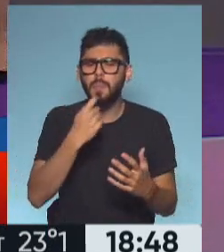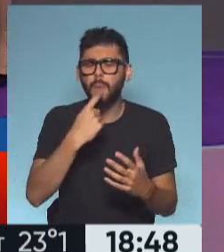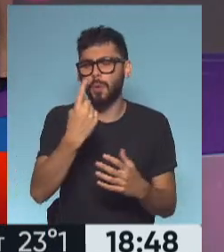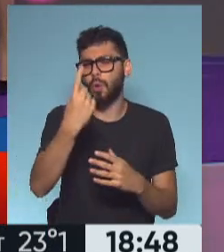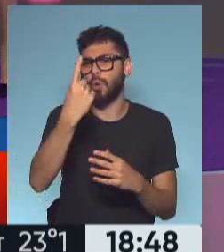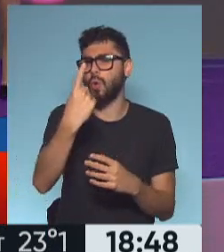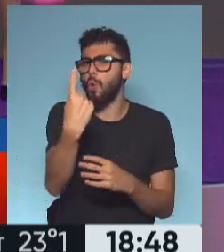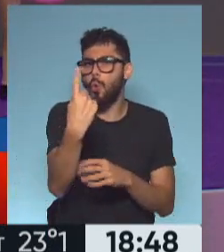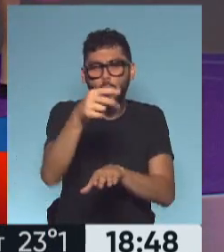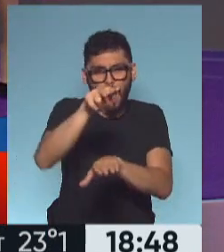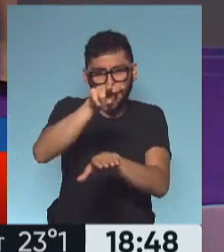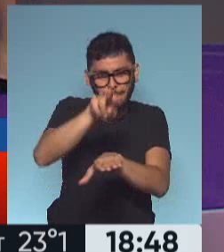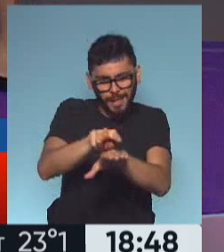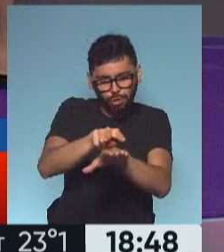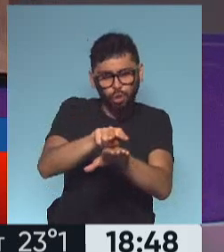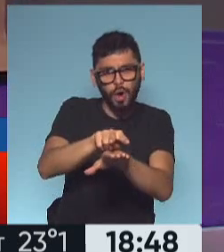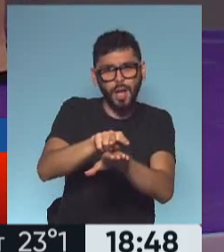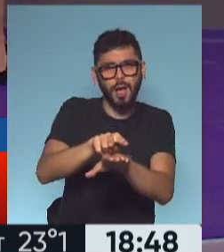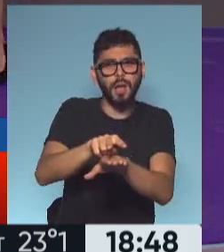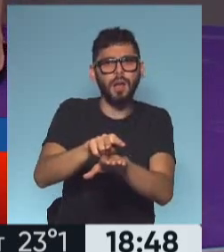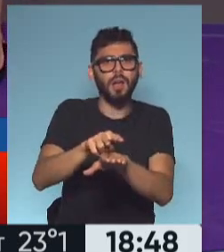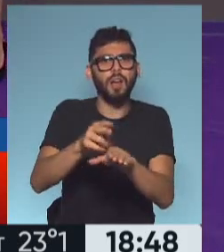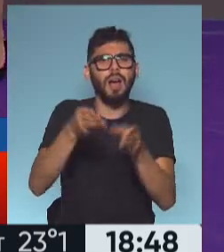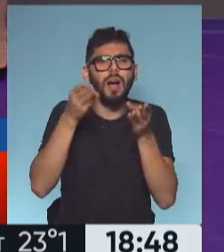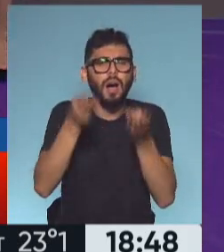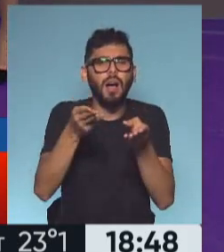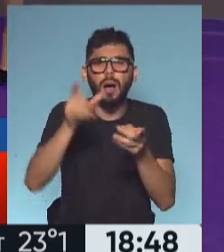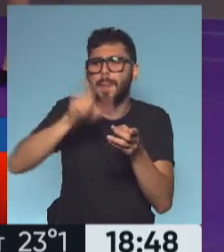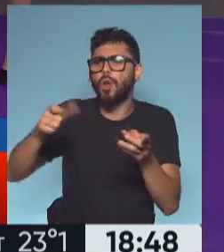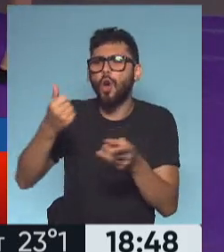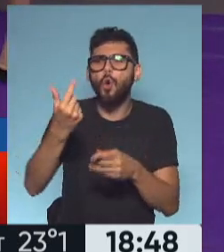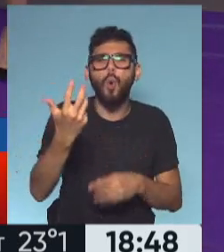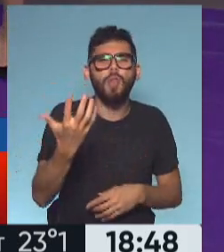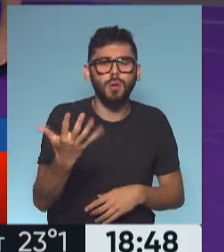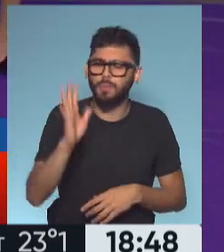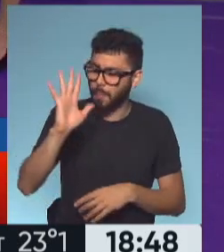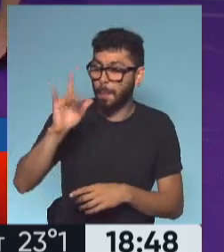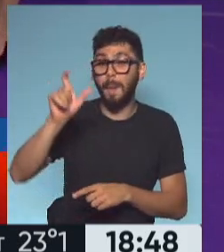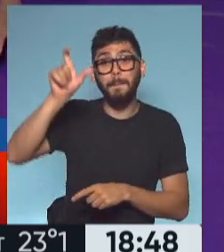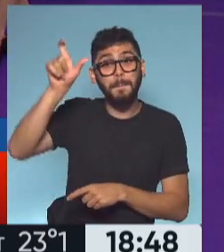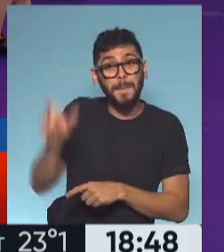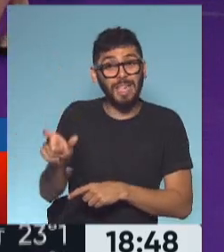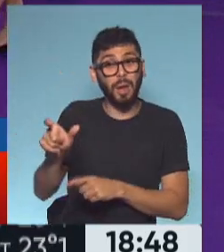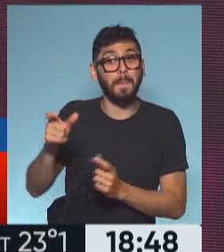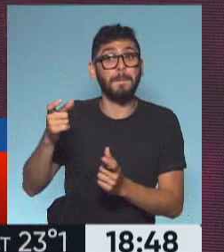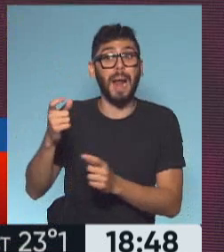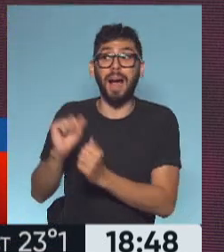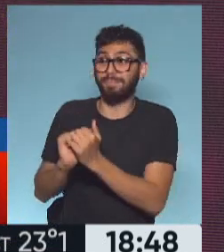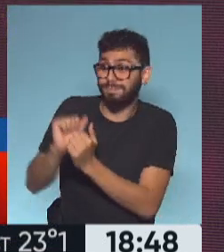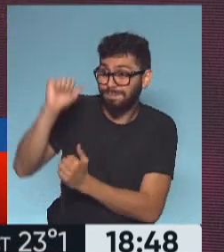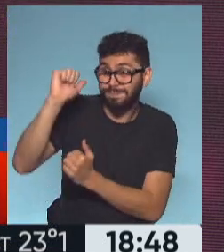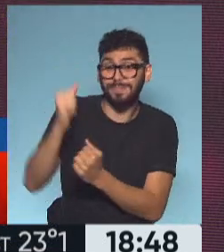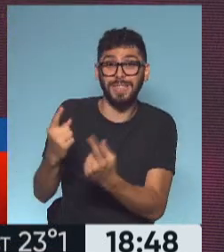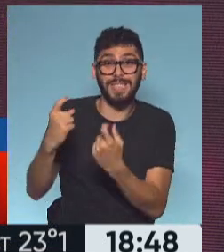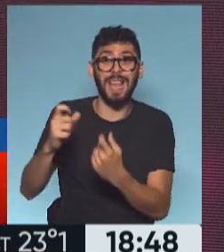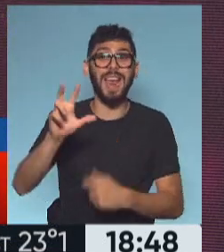doctor, para un paciente que está asistido técnicamente? Punto 1. Calcule Ventilado. que para formar un profesional, hace falta